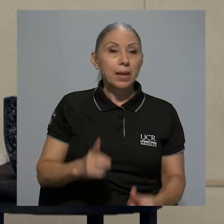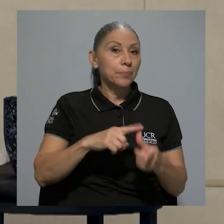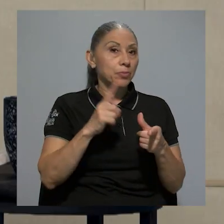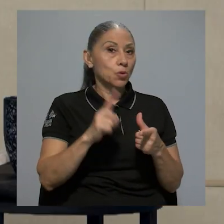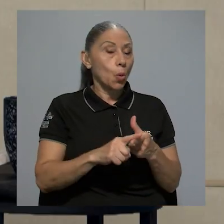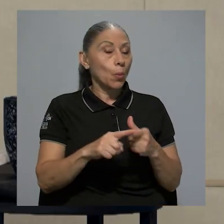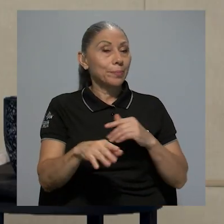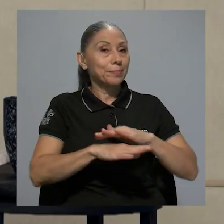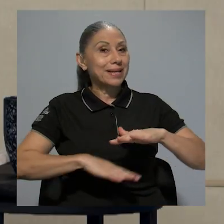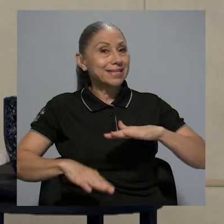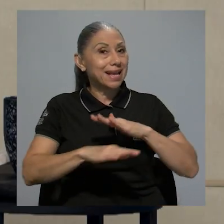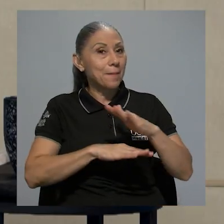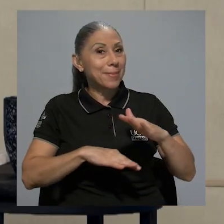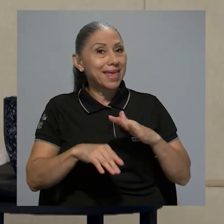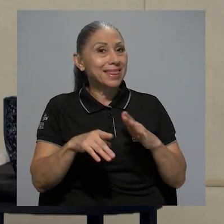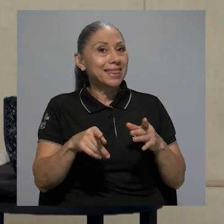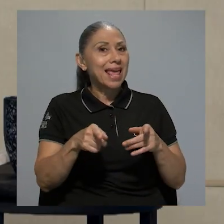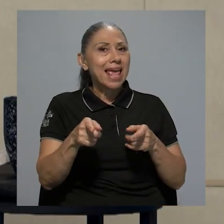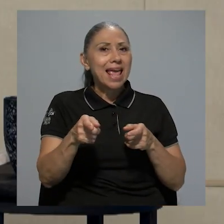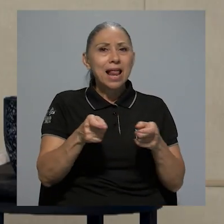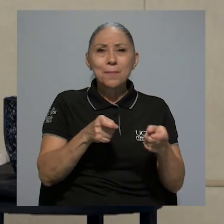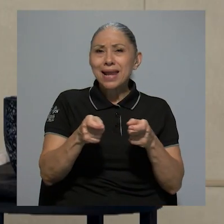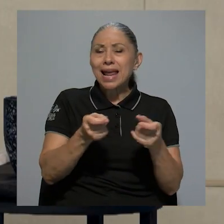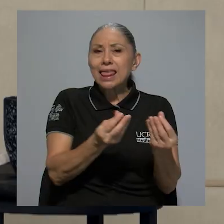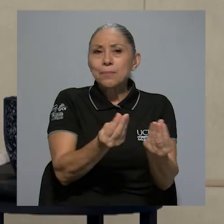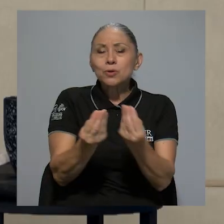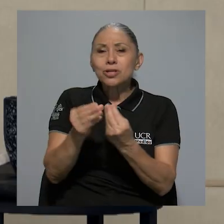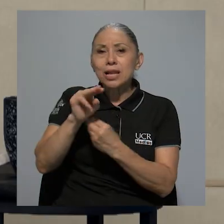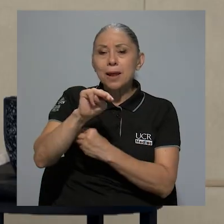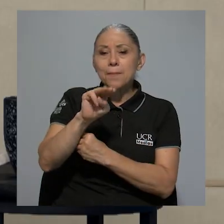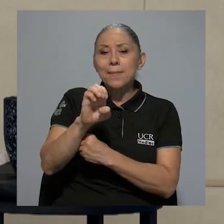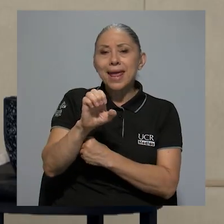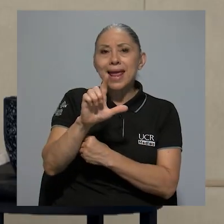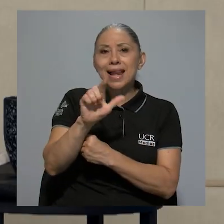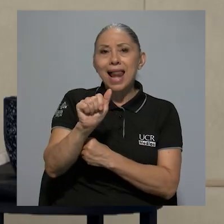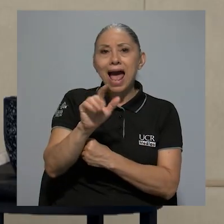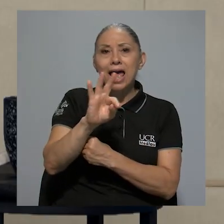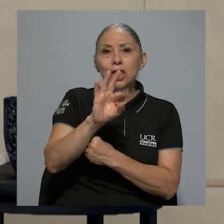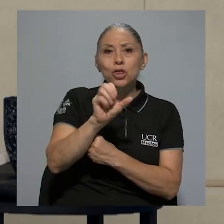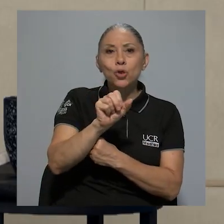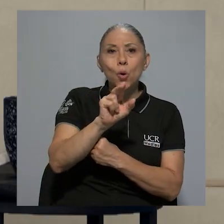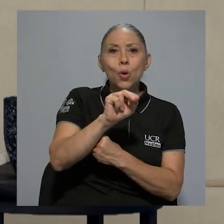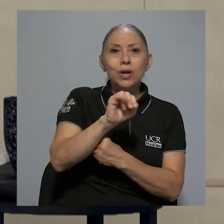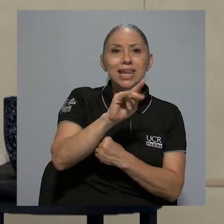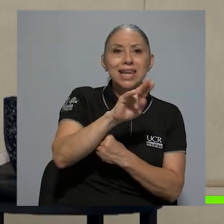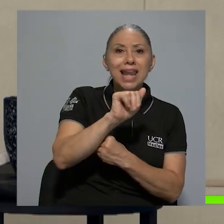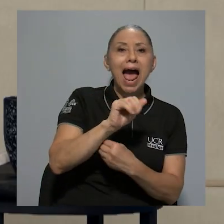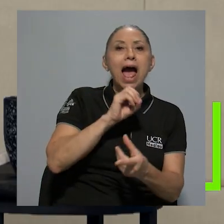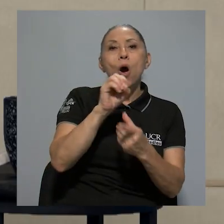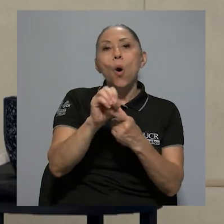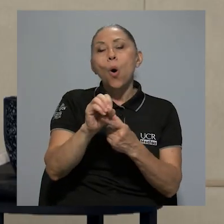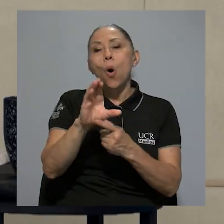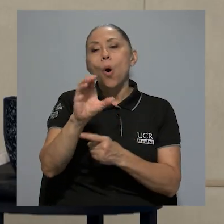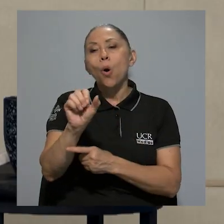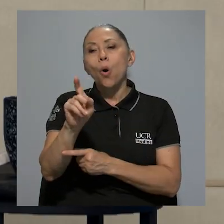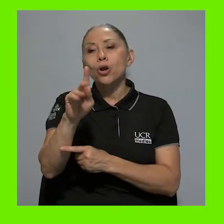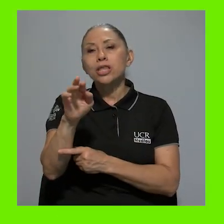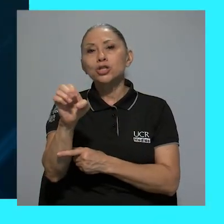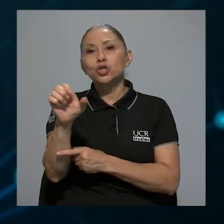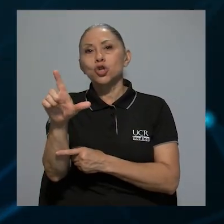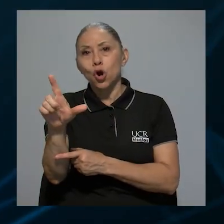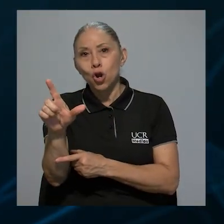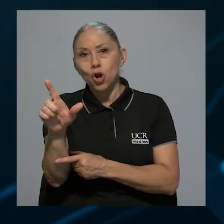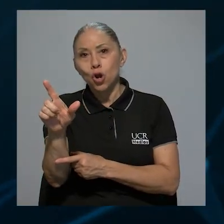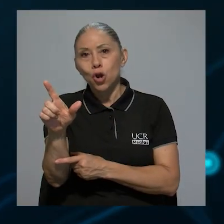Entonces, básicamente, él maneja esto de producir la melatonina o el cortisol. Entonces, ¿por qué estos son efectos no visuales?